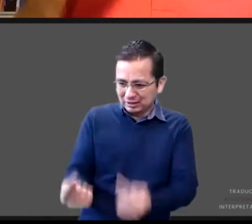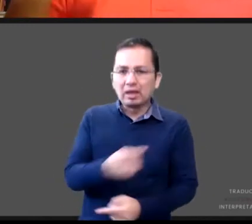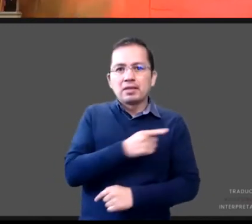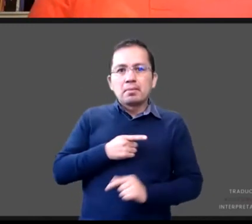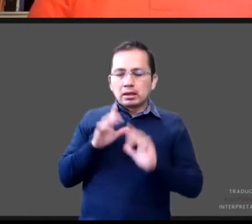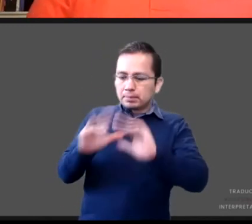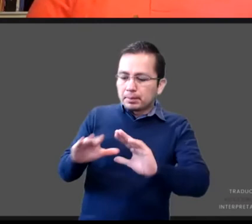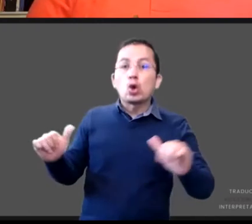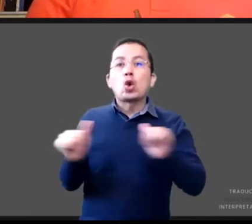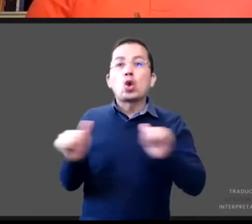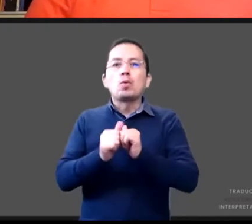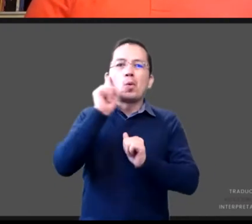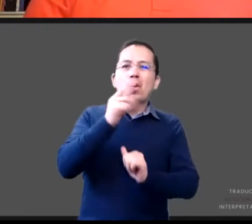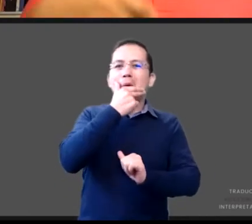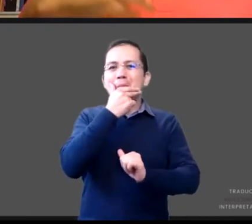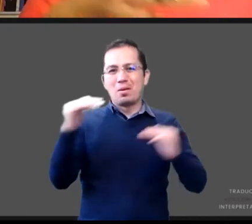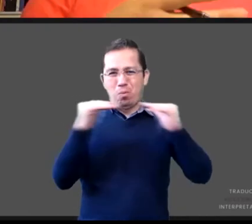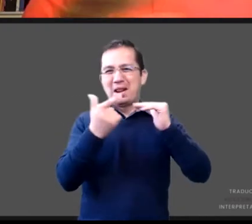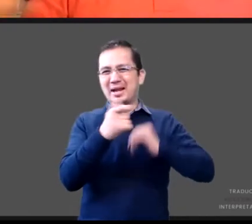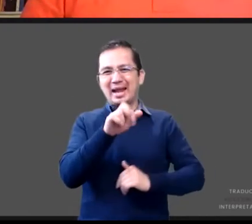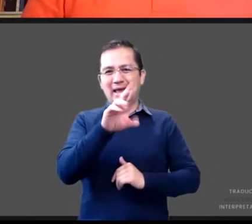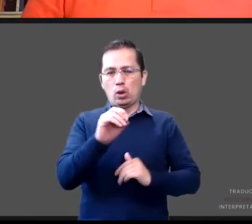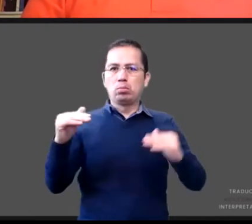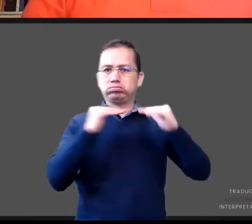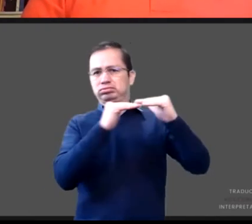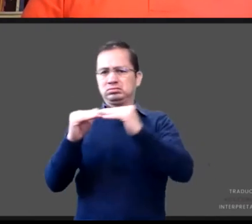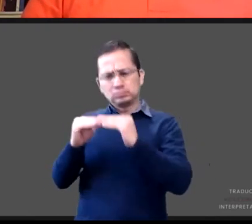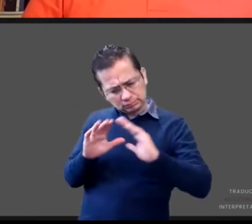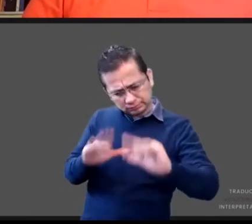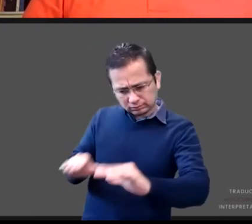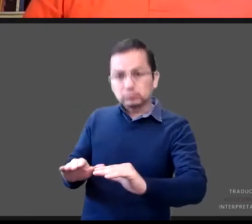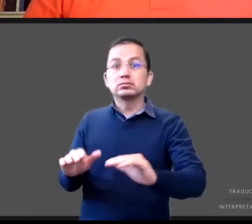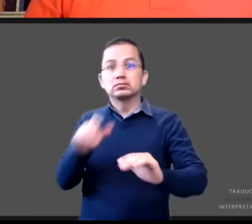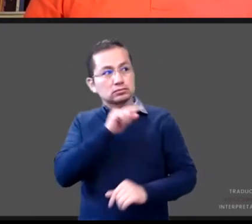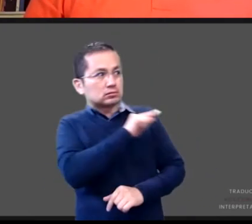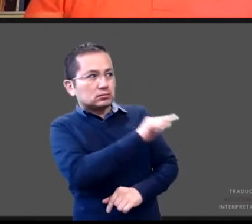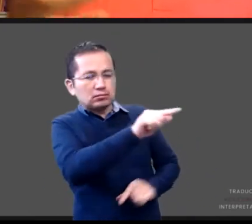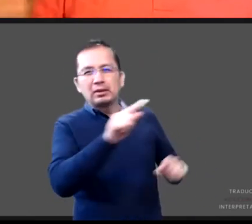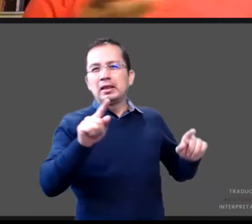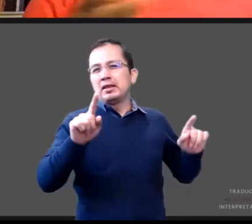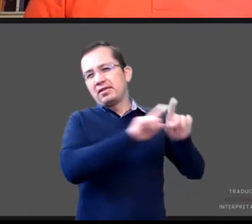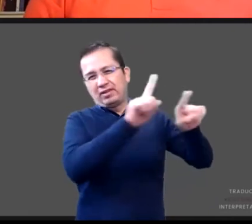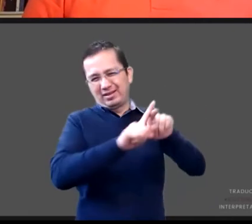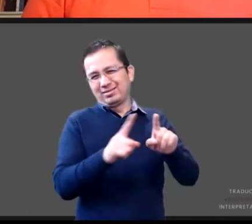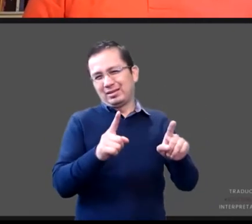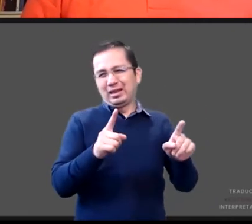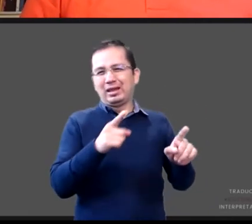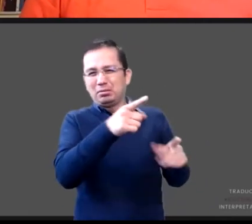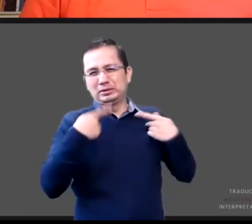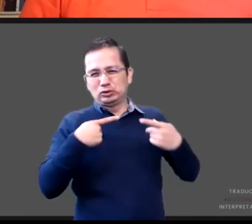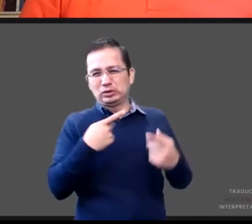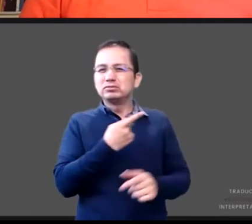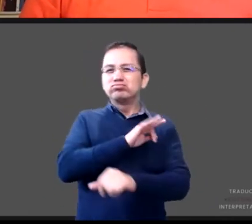todos los aprendizajes que desde las diversas teorías feministas se han planteado para problematizar, pues,